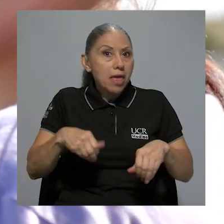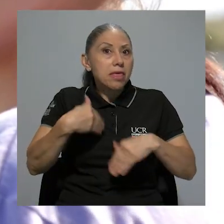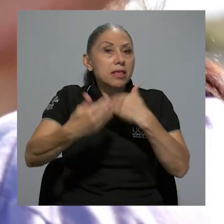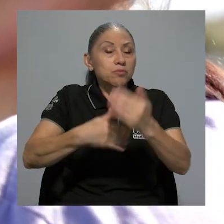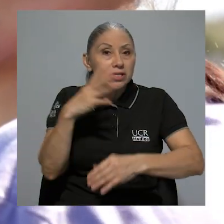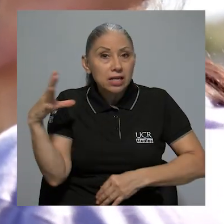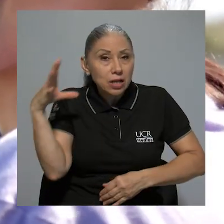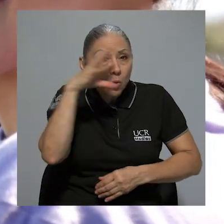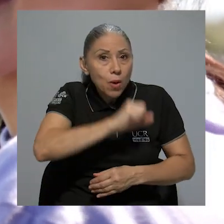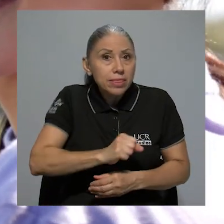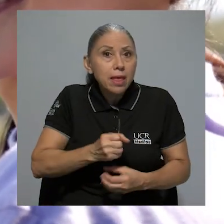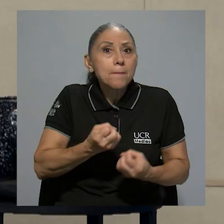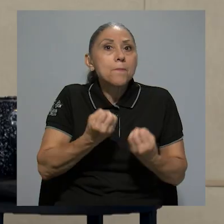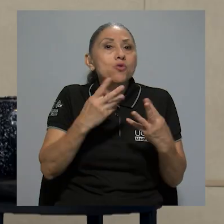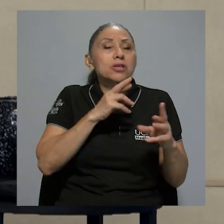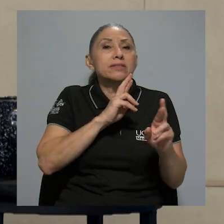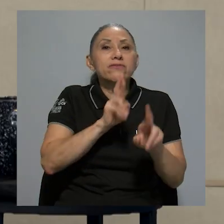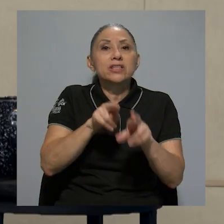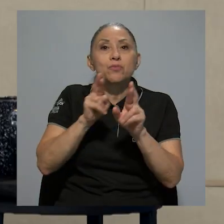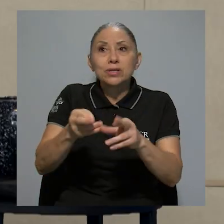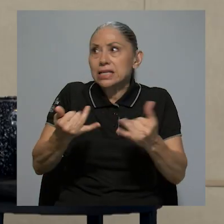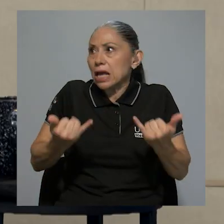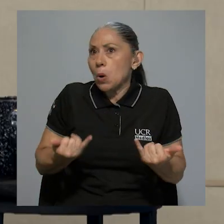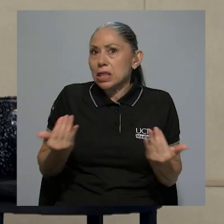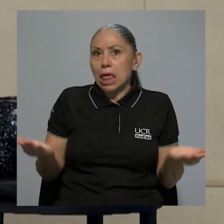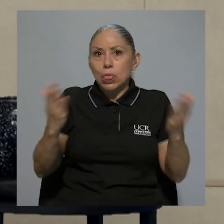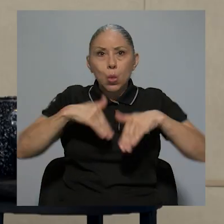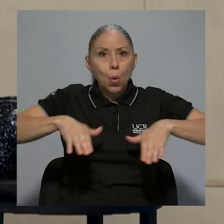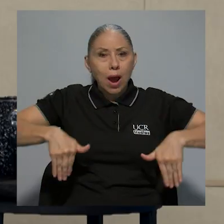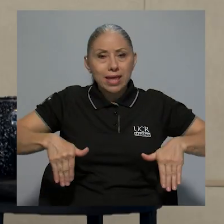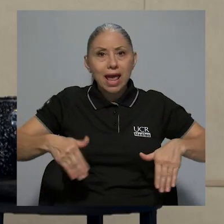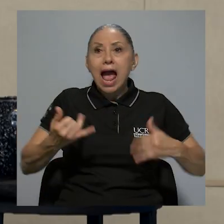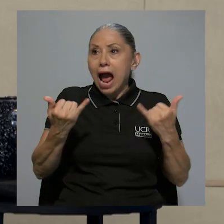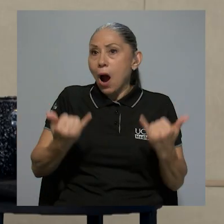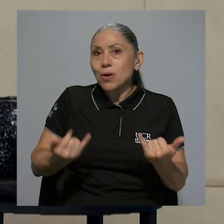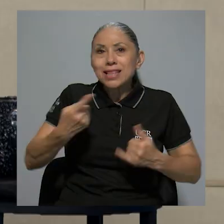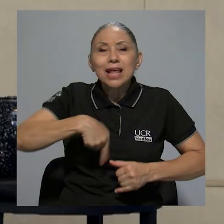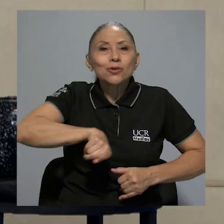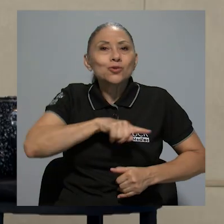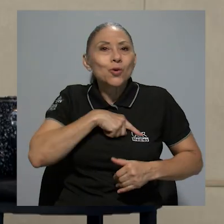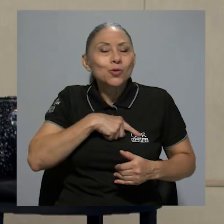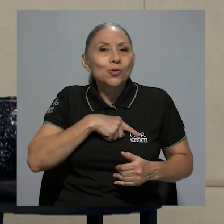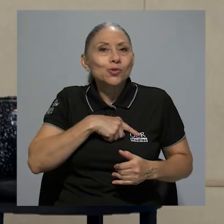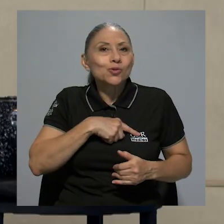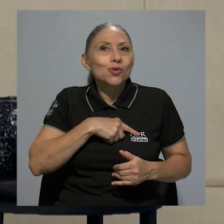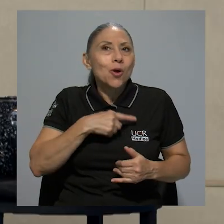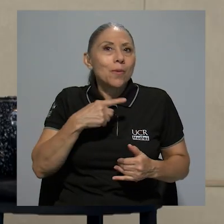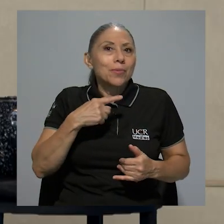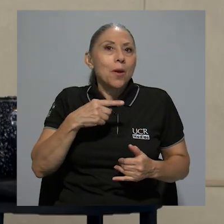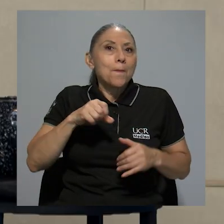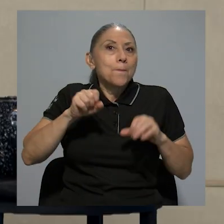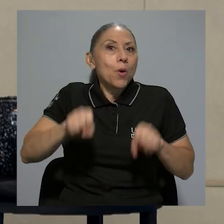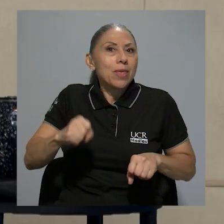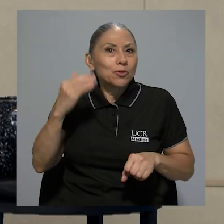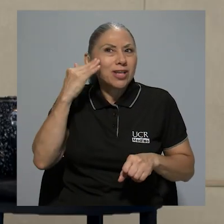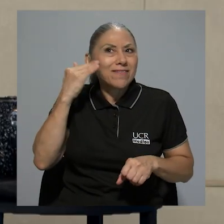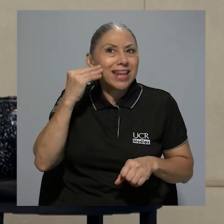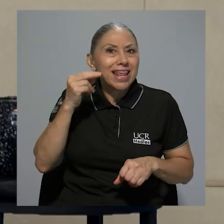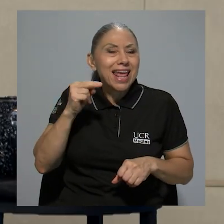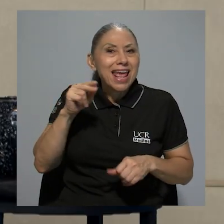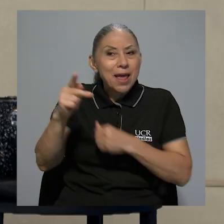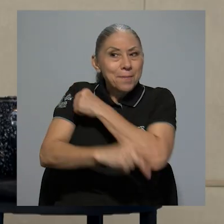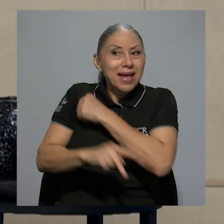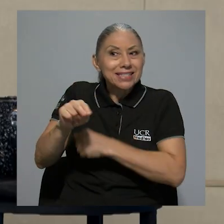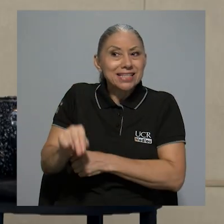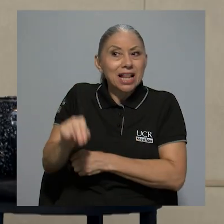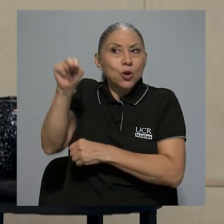respuestas que todavía no tenemos. O sea, de momento podemos saber cómo afecta la luz a las personas en el norte, pero en